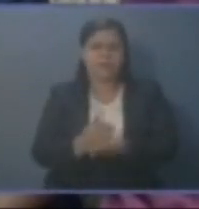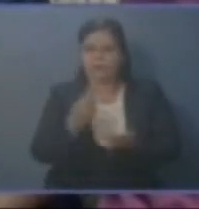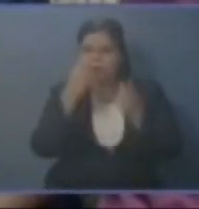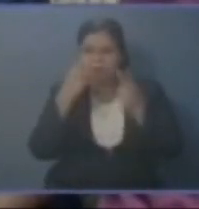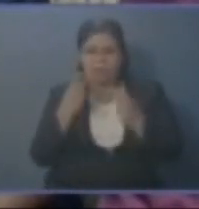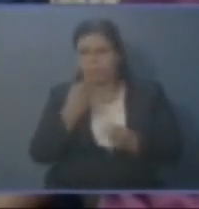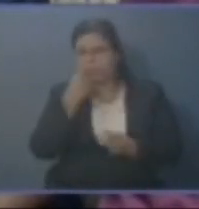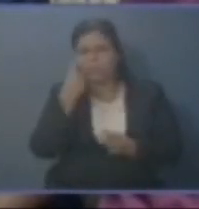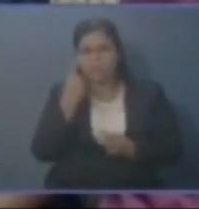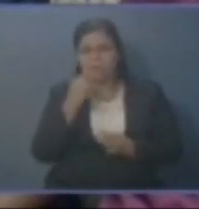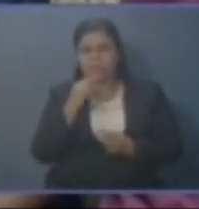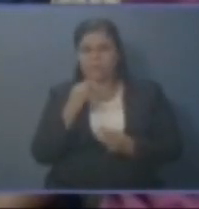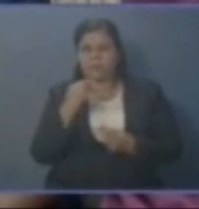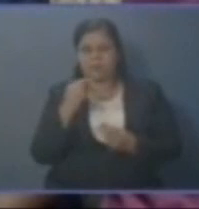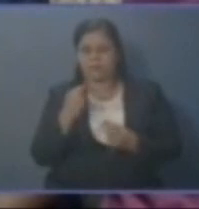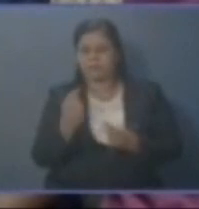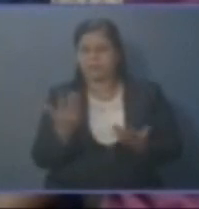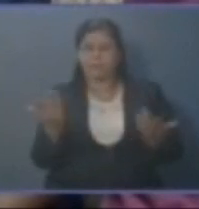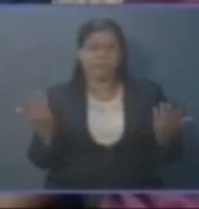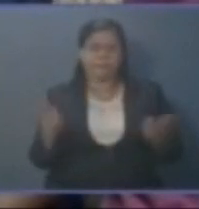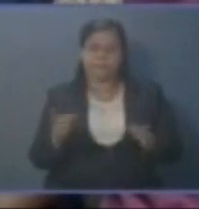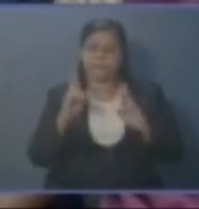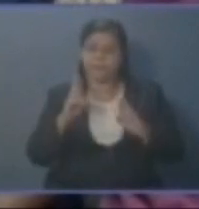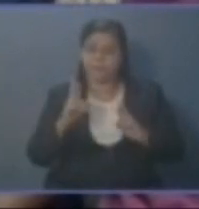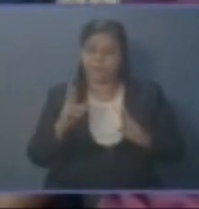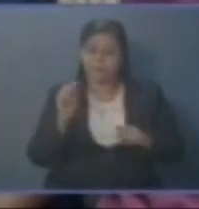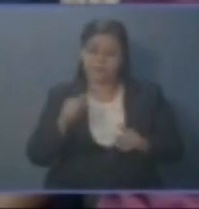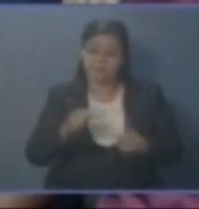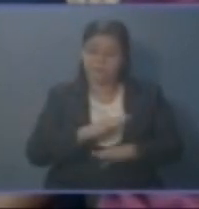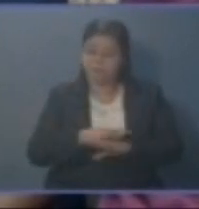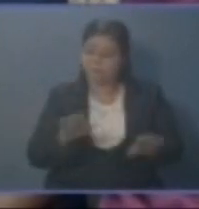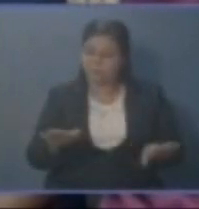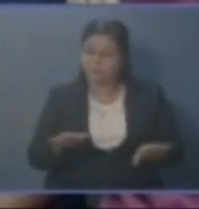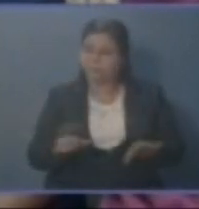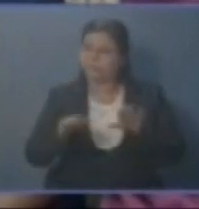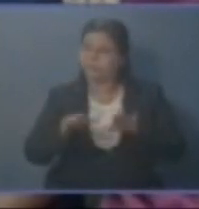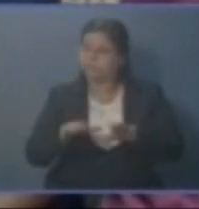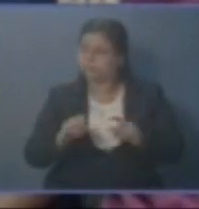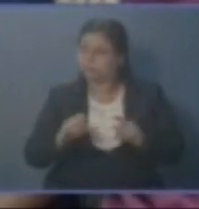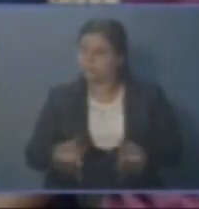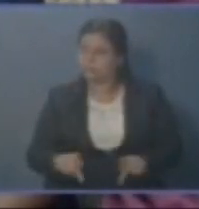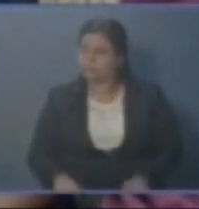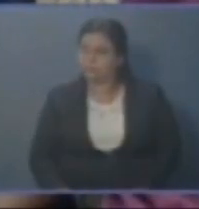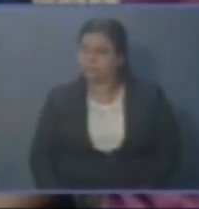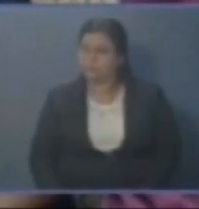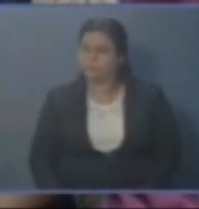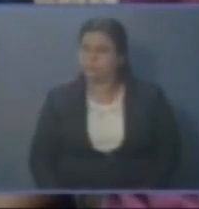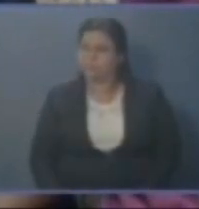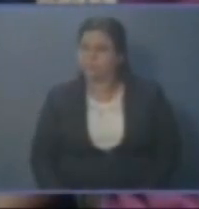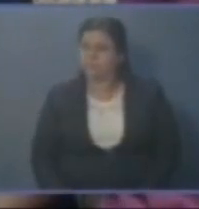la prueba allá. Ojalá que eso cambie. Muchas gracias por la oportunidad que nos han dado.